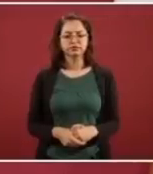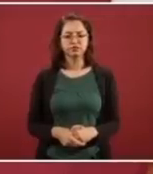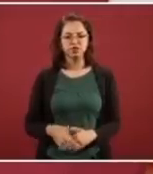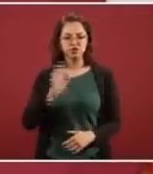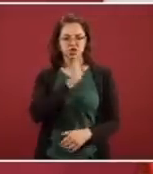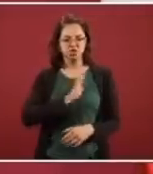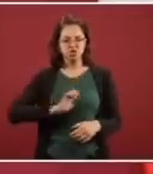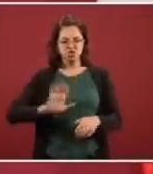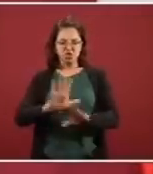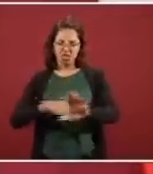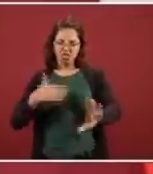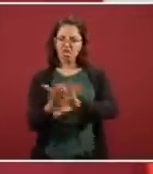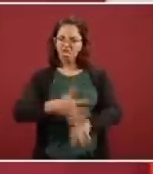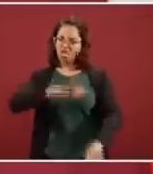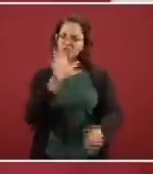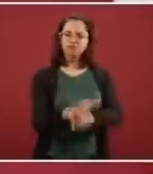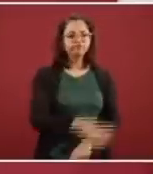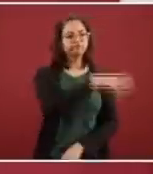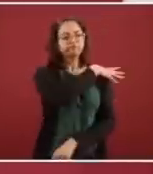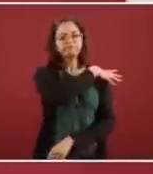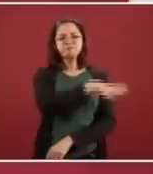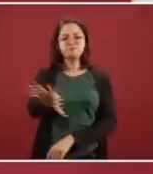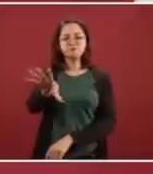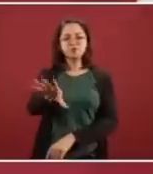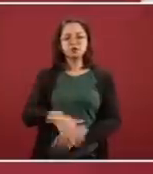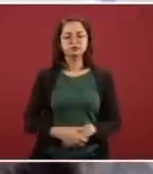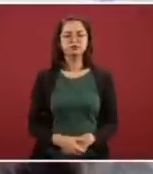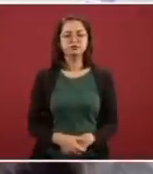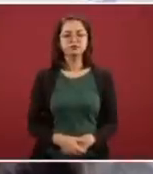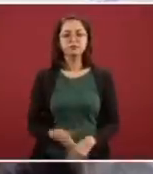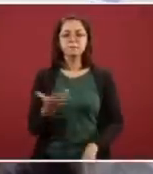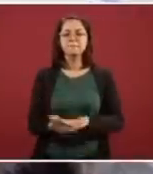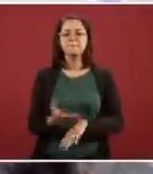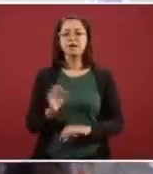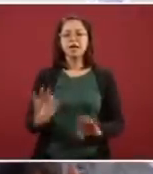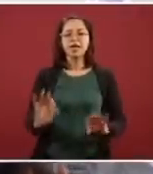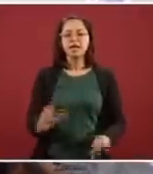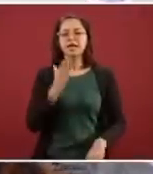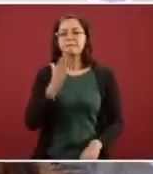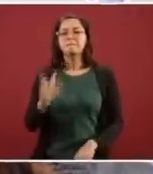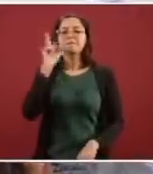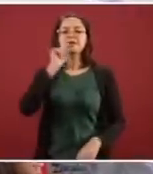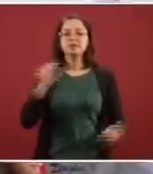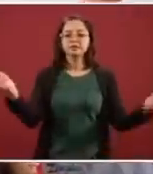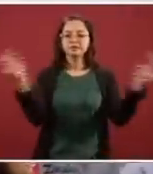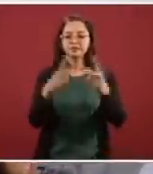crímenes de odio. Muy bien, nos vemos mañana.